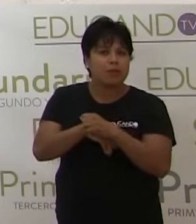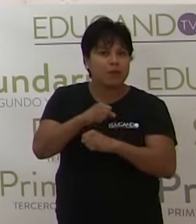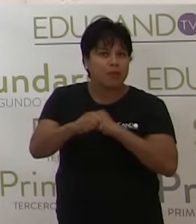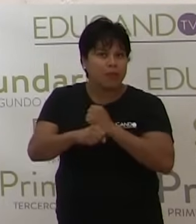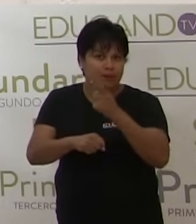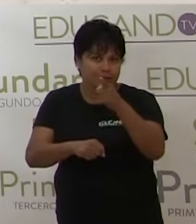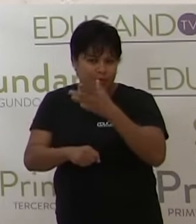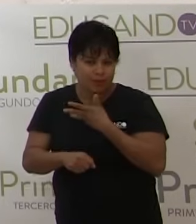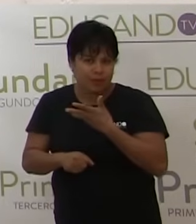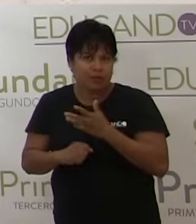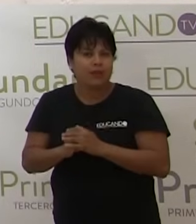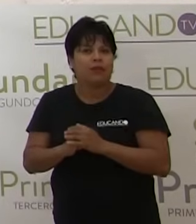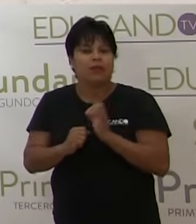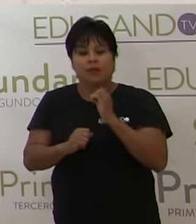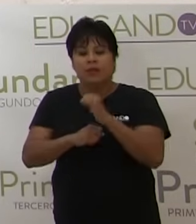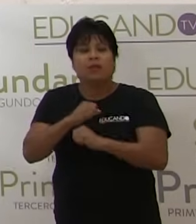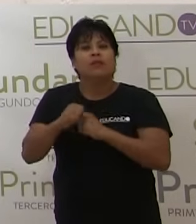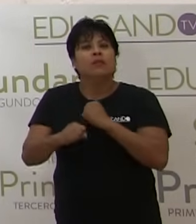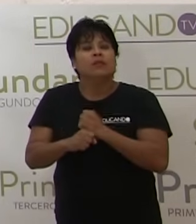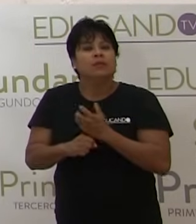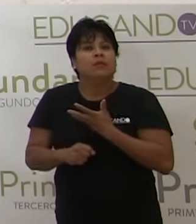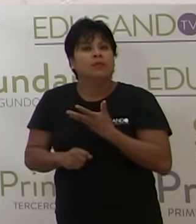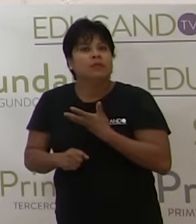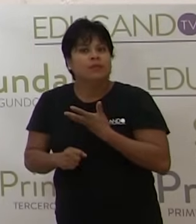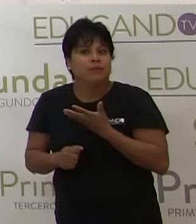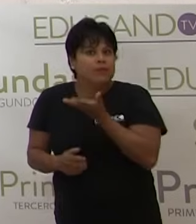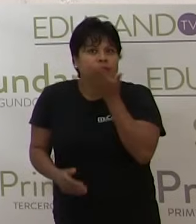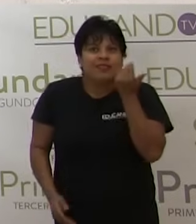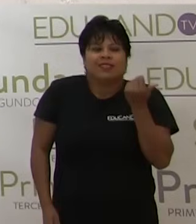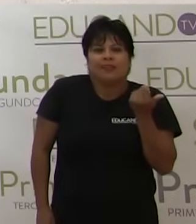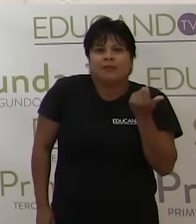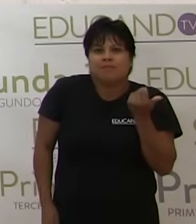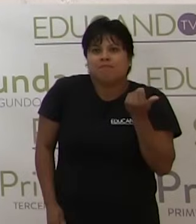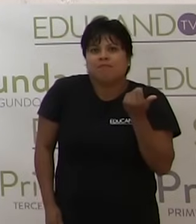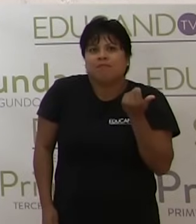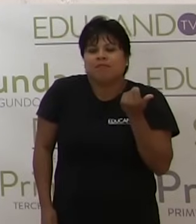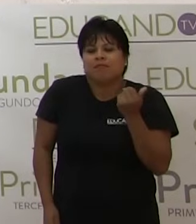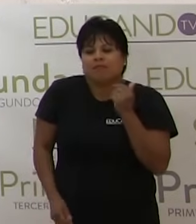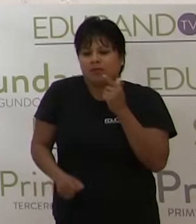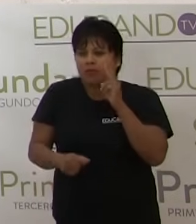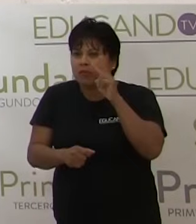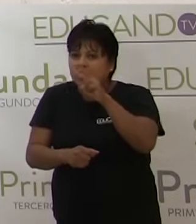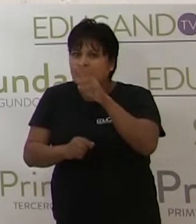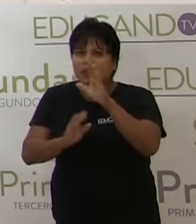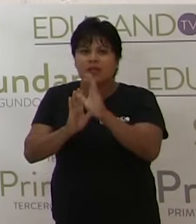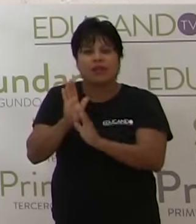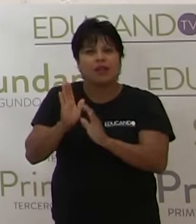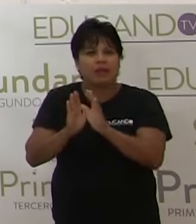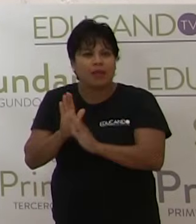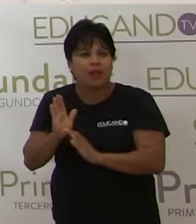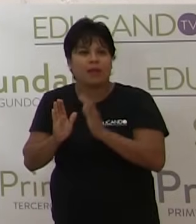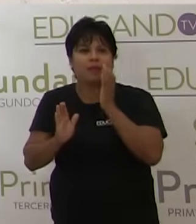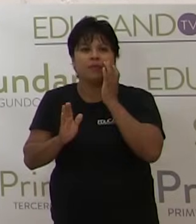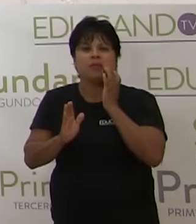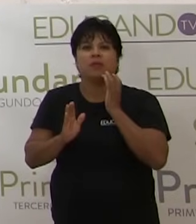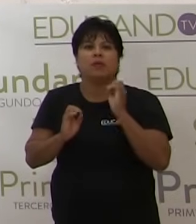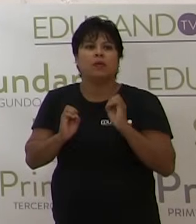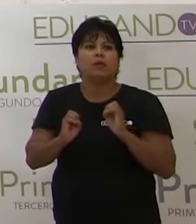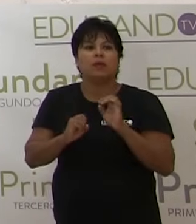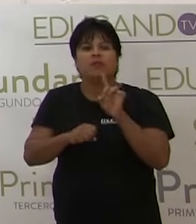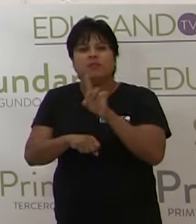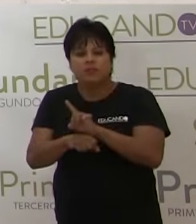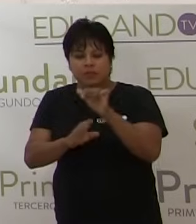tienes o el año que tiene no sé que encontraste en algún calendario Lu el día de